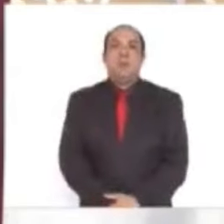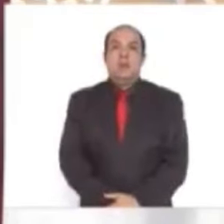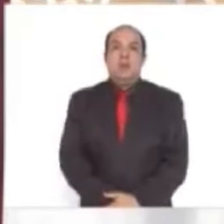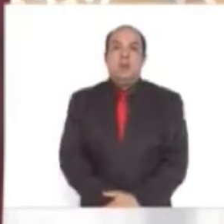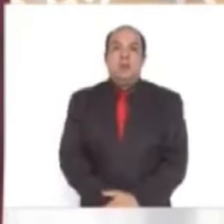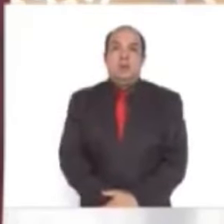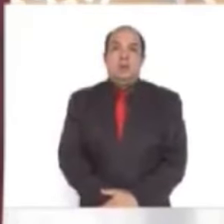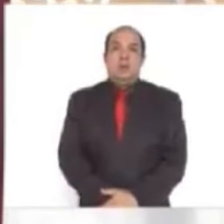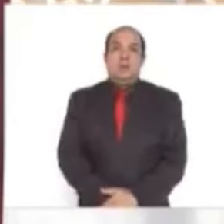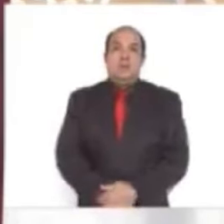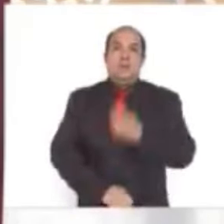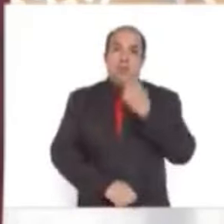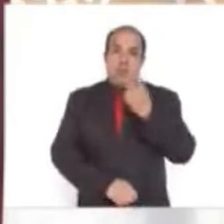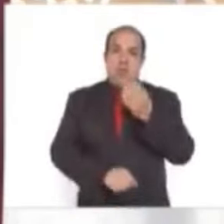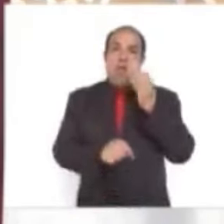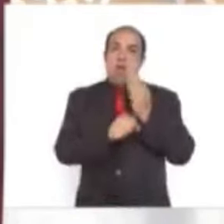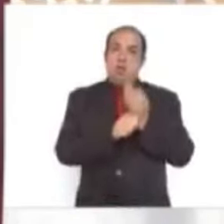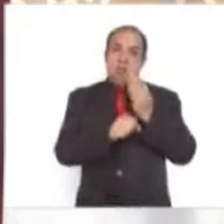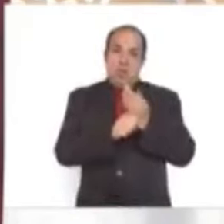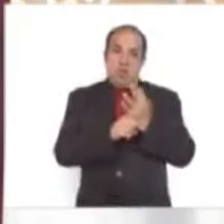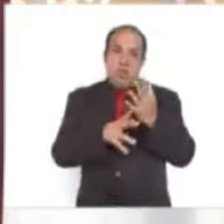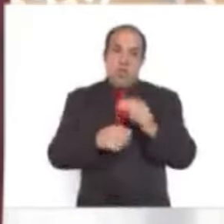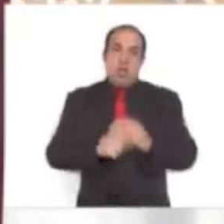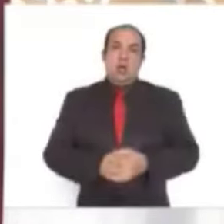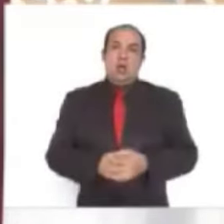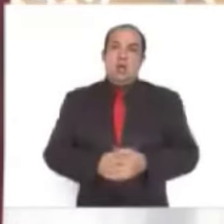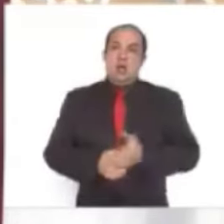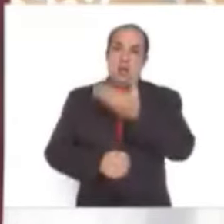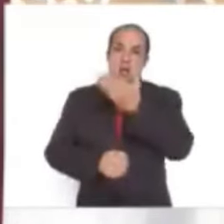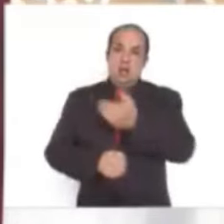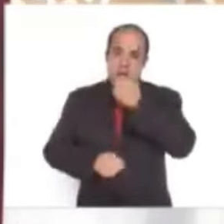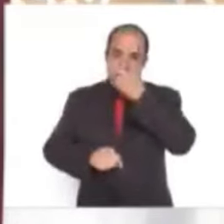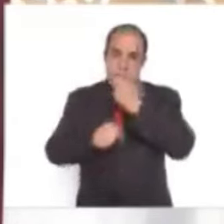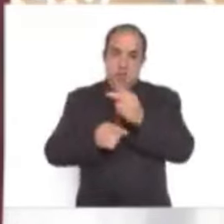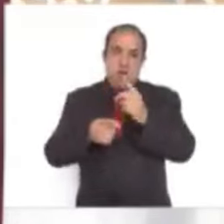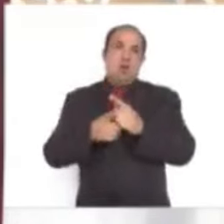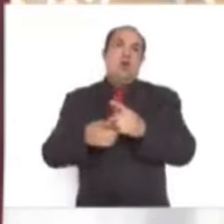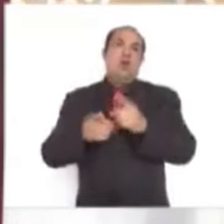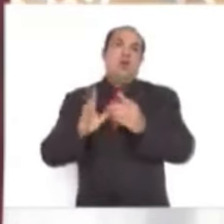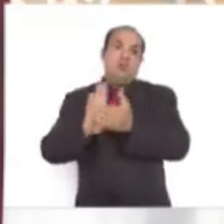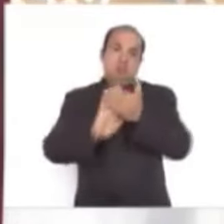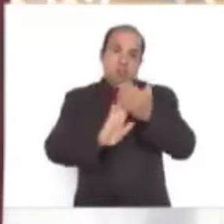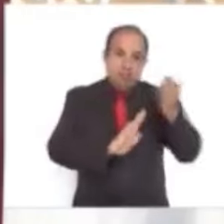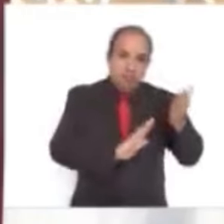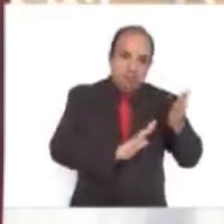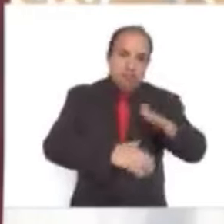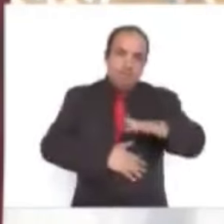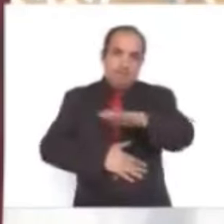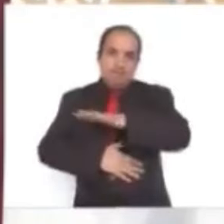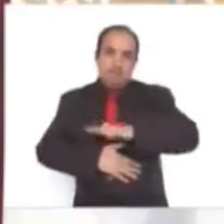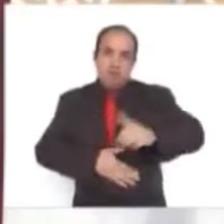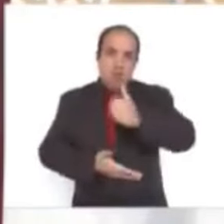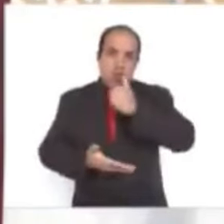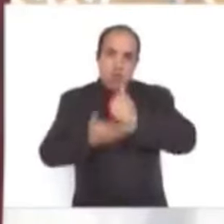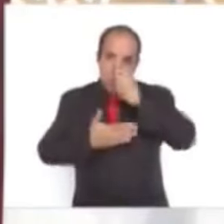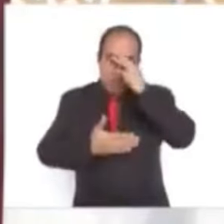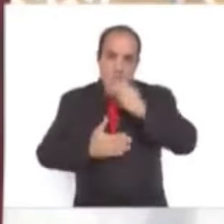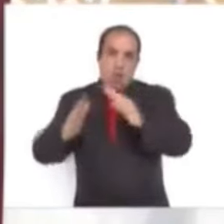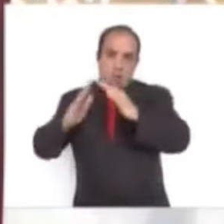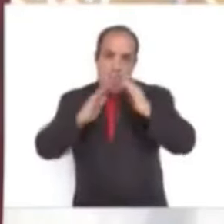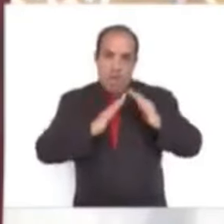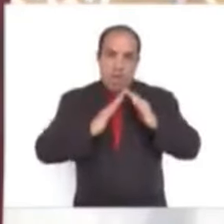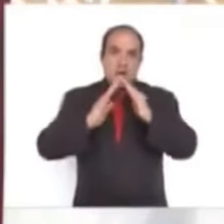esto nos va a hablar el secretario de Desarrollo Urbano y Vivienda, sobre estos predios que se